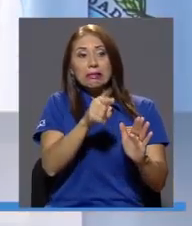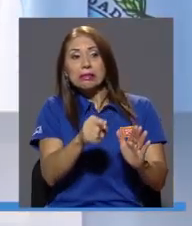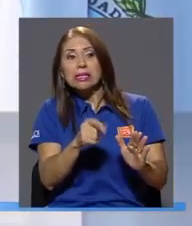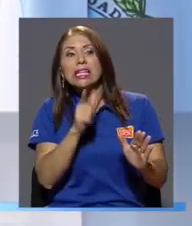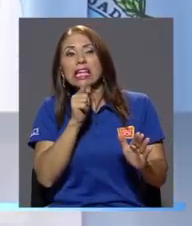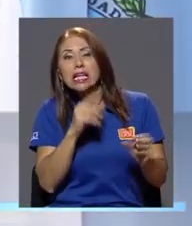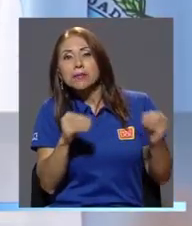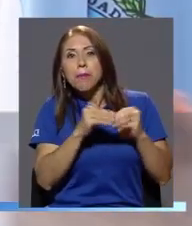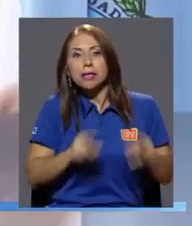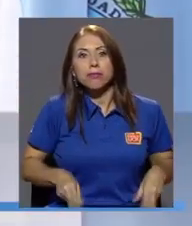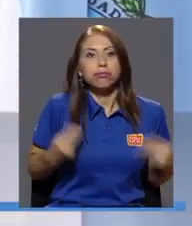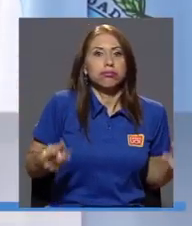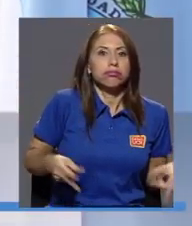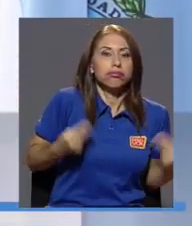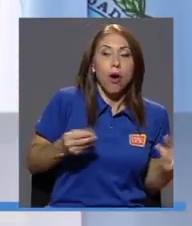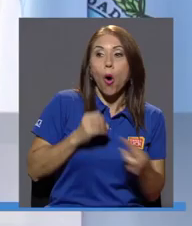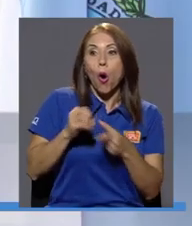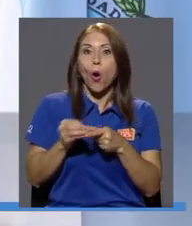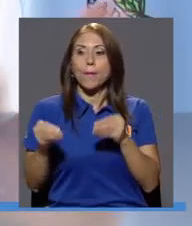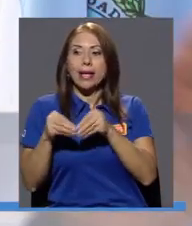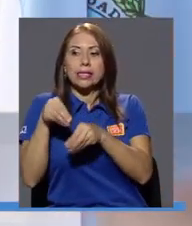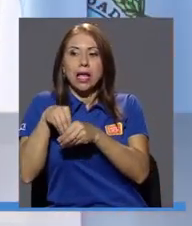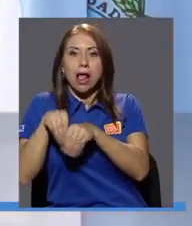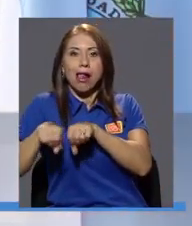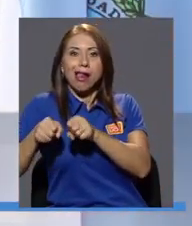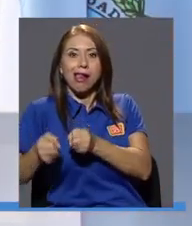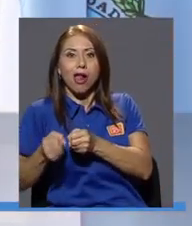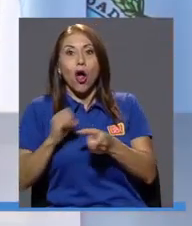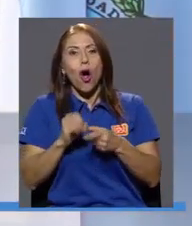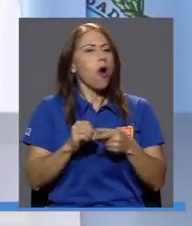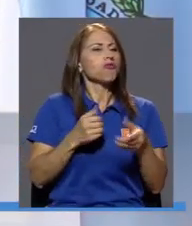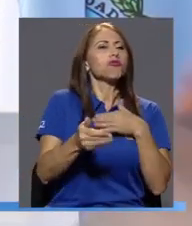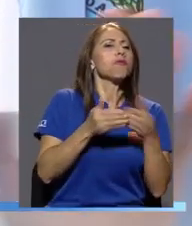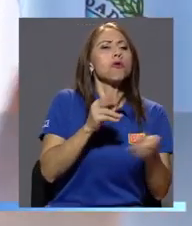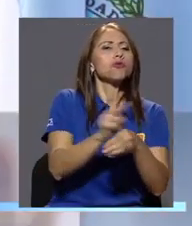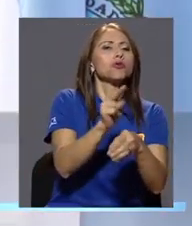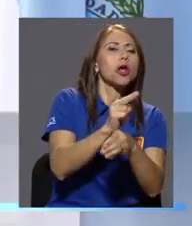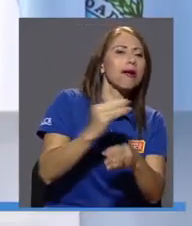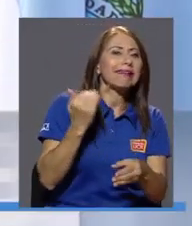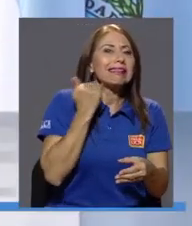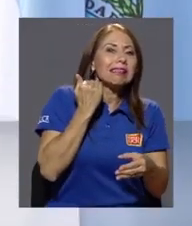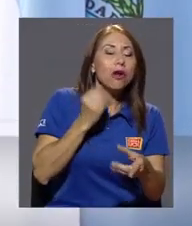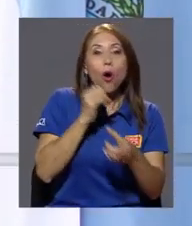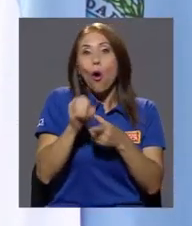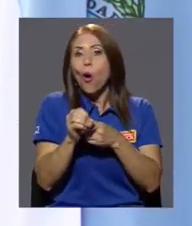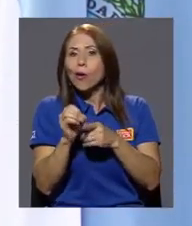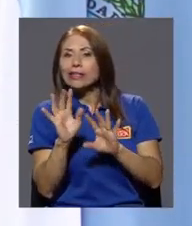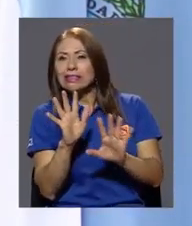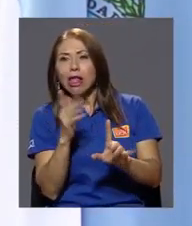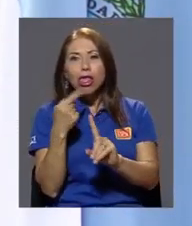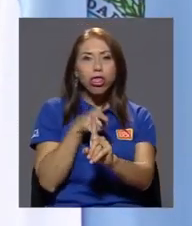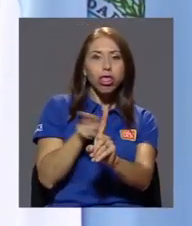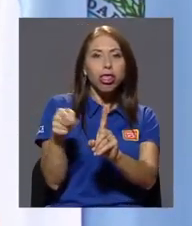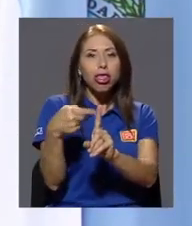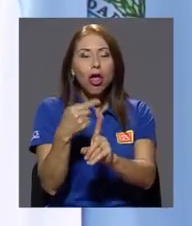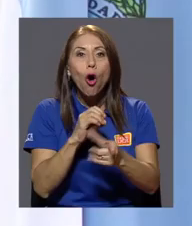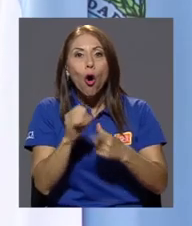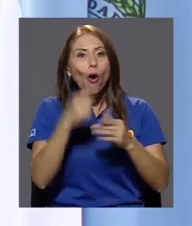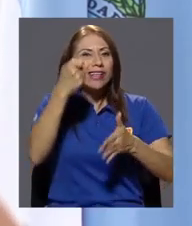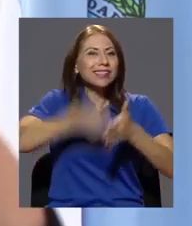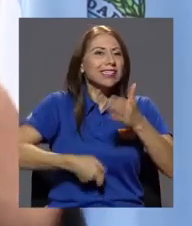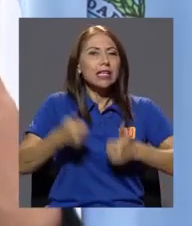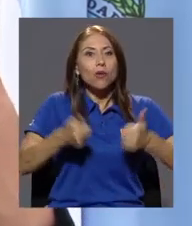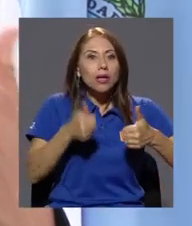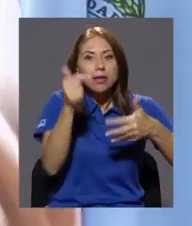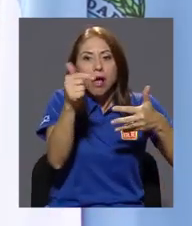cuáles son más ahorradoras, cuáles son más arriesgadas, cuáles son más despistadillas en el manejo de la plata, cuáles son más estrictas, para que con eso también